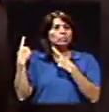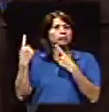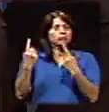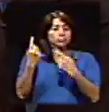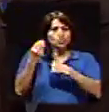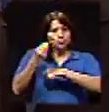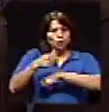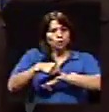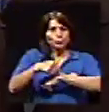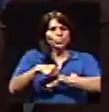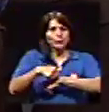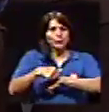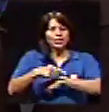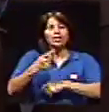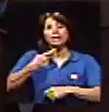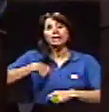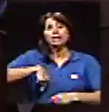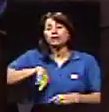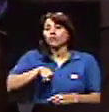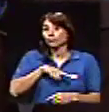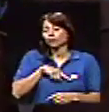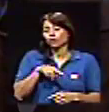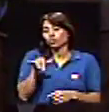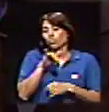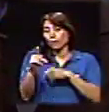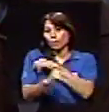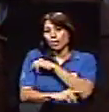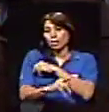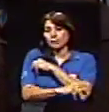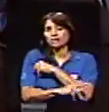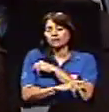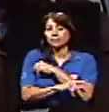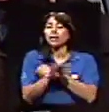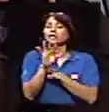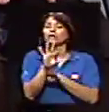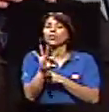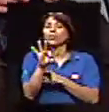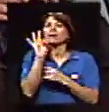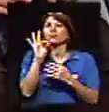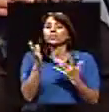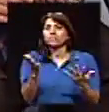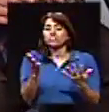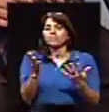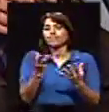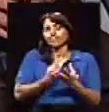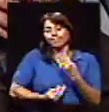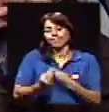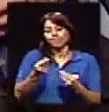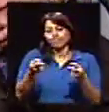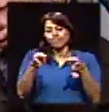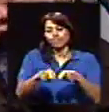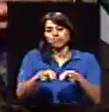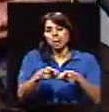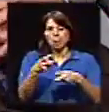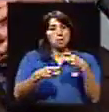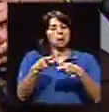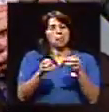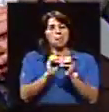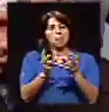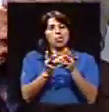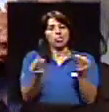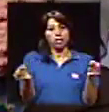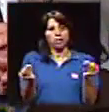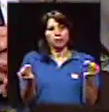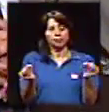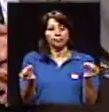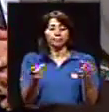y hemos escogido como país sufrir las consecuencias de no arreglar el problema en lugar de